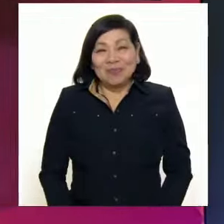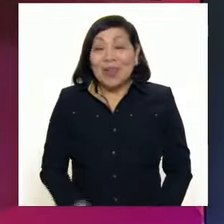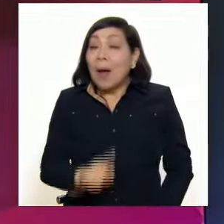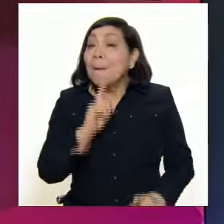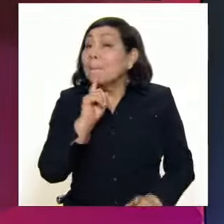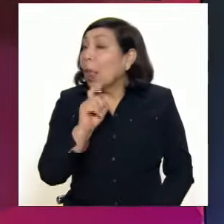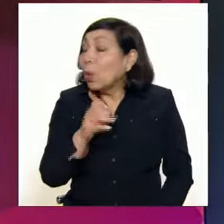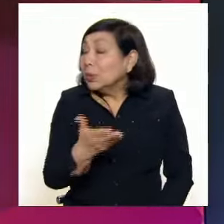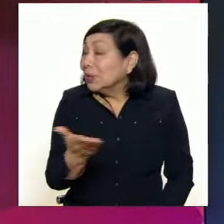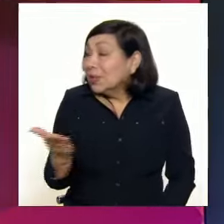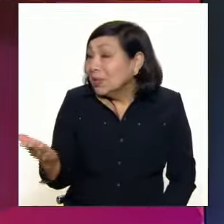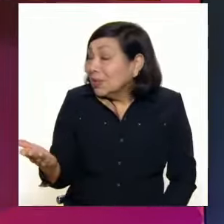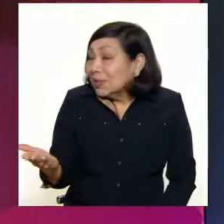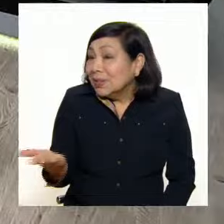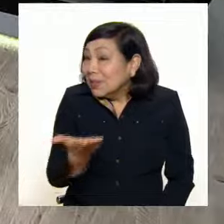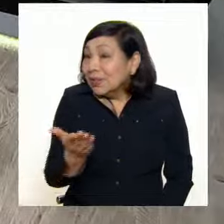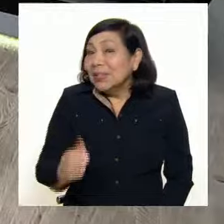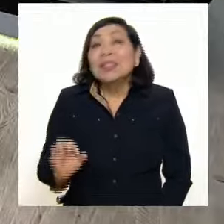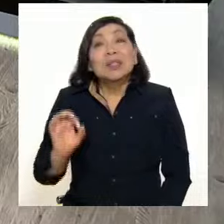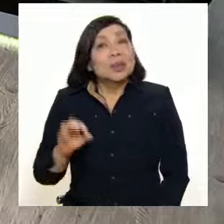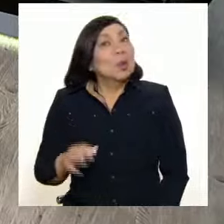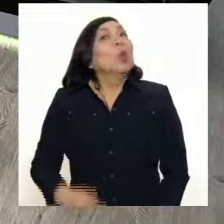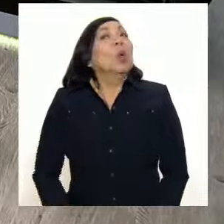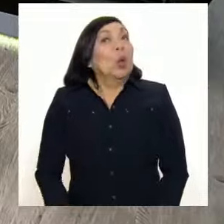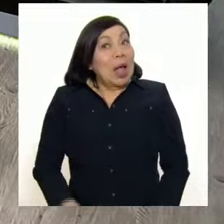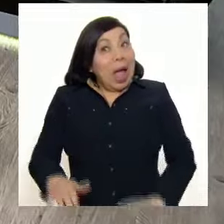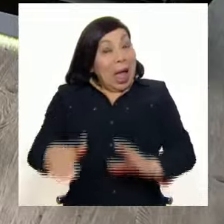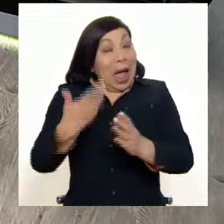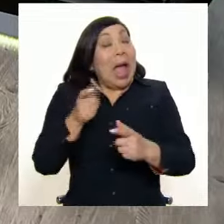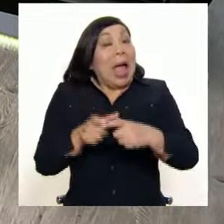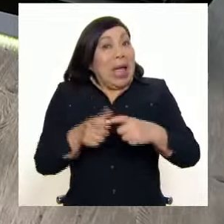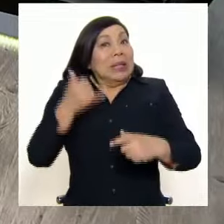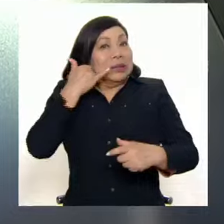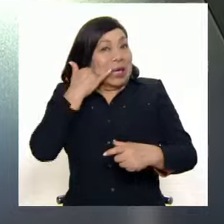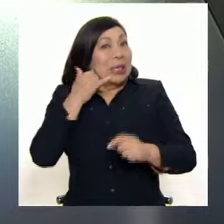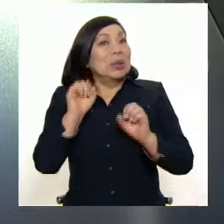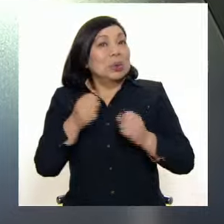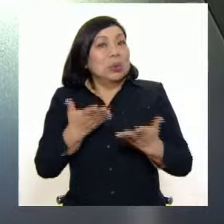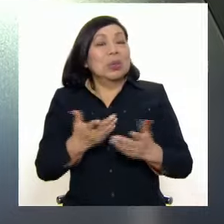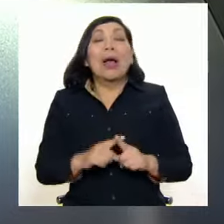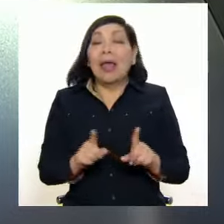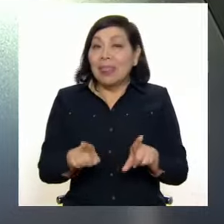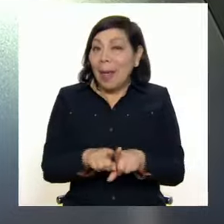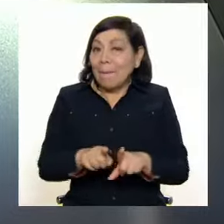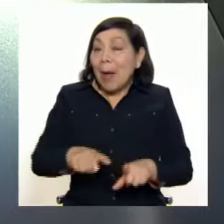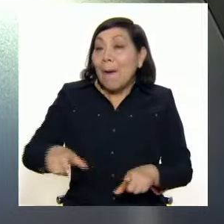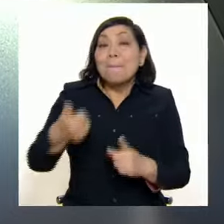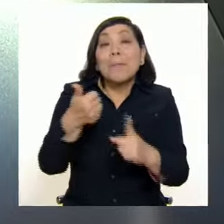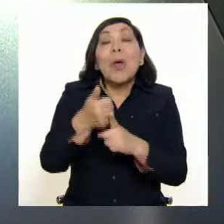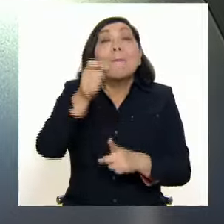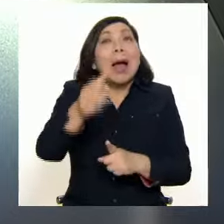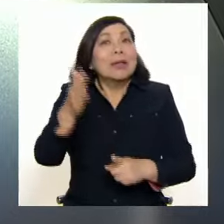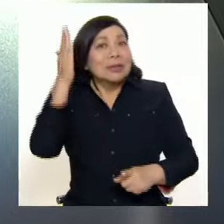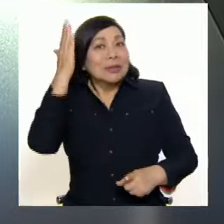alguna pregunta, Mafe, Romy. Muy útil esta página, Kelita, que se comparte no solamente para las autoridades, sino también para la propia población a estar prevenidos, ¿no? El